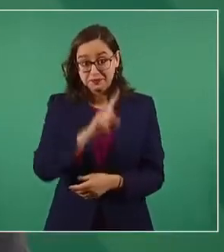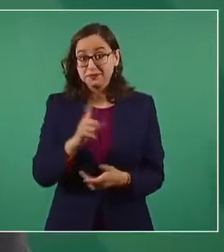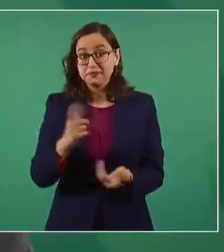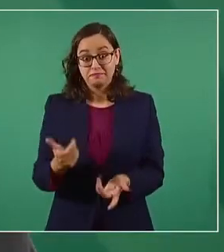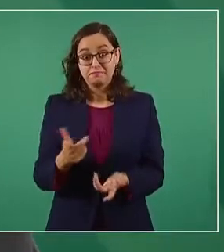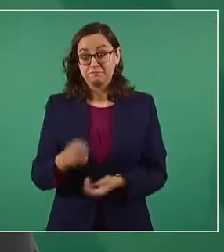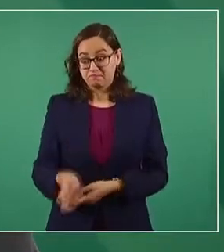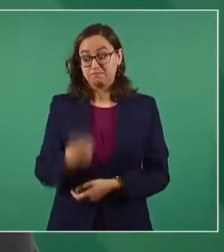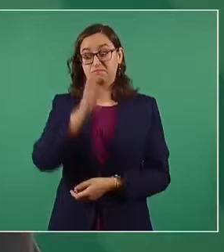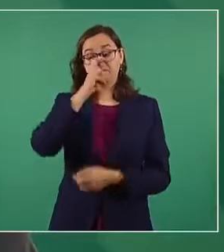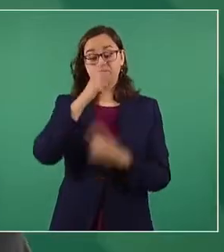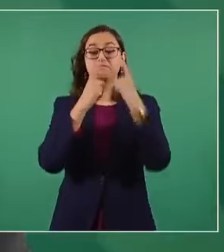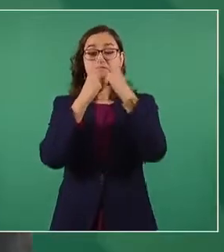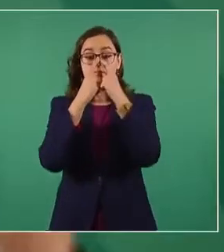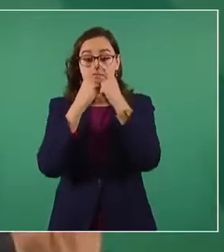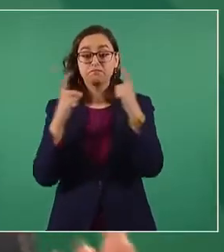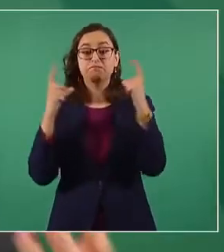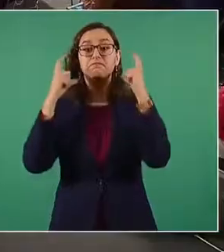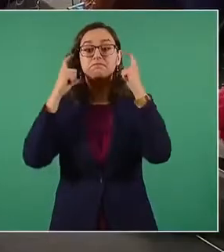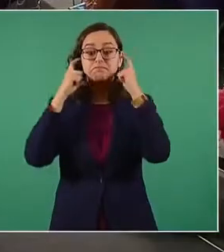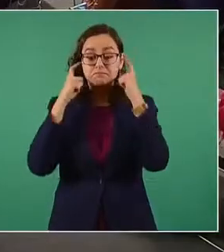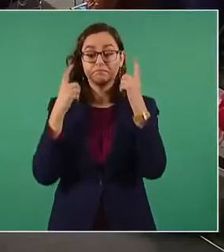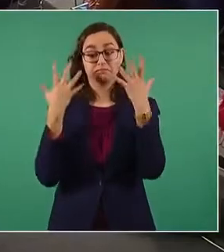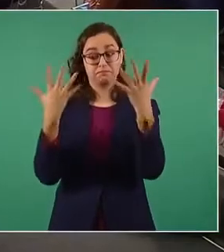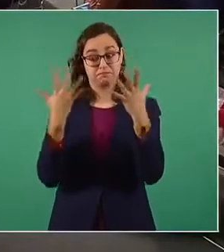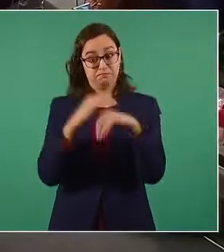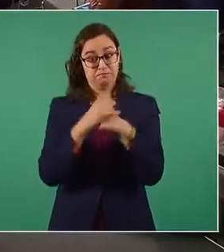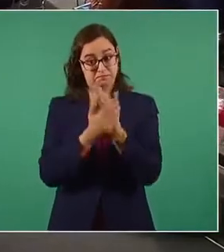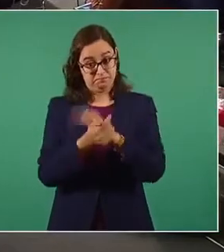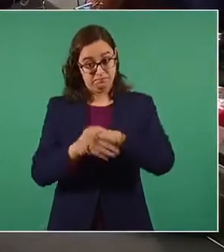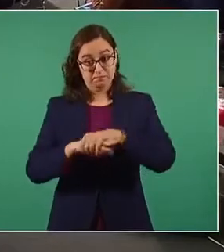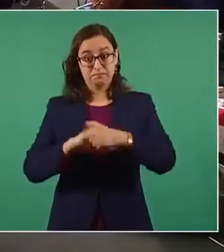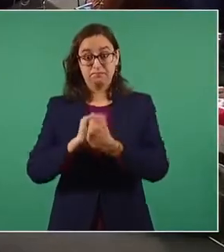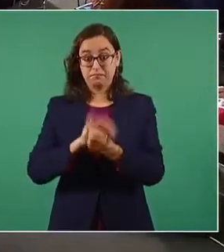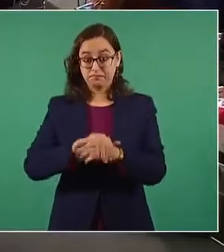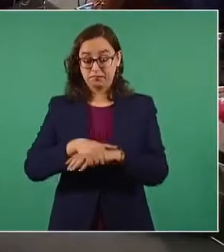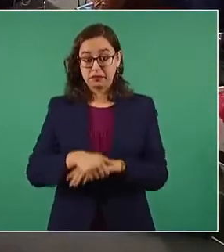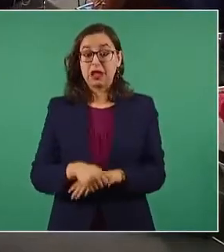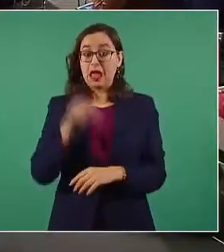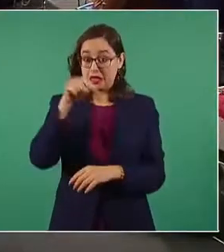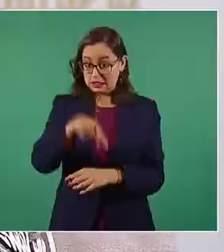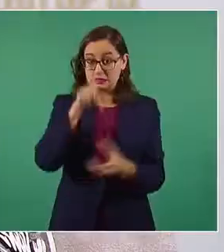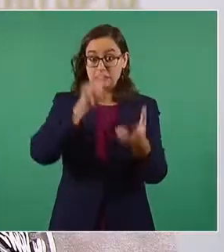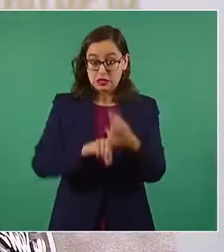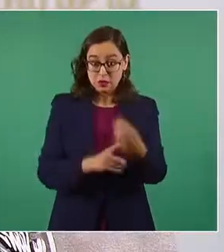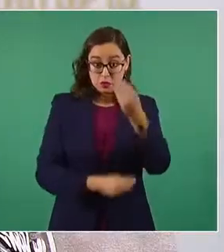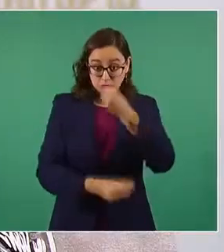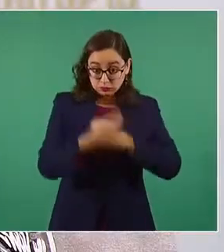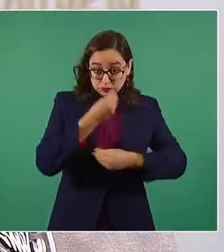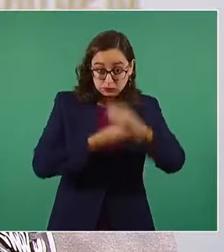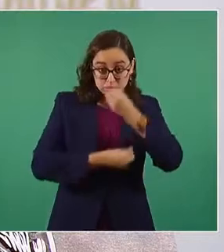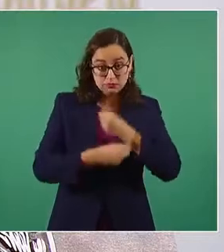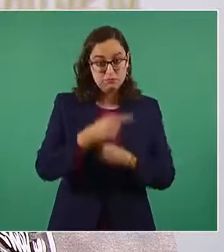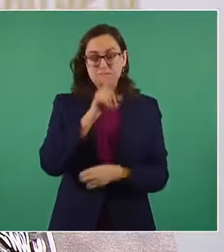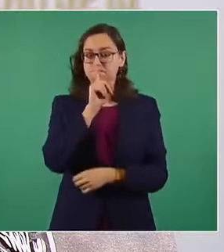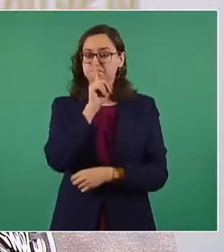muy estricto en el uso del cubrebocas, en el lavado de manos, que no consuma alimentos que no se pueda garantizar